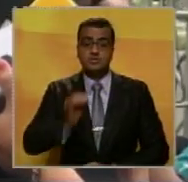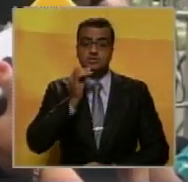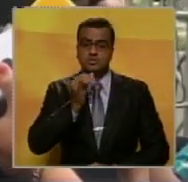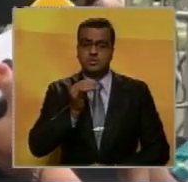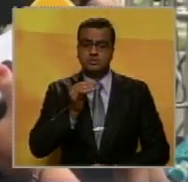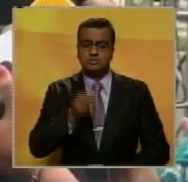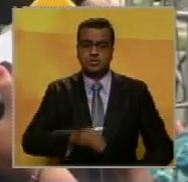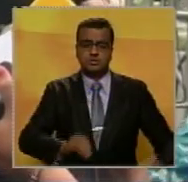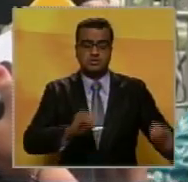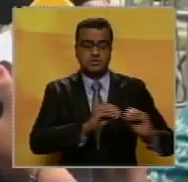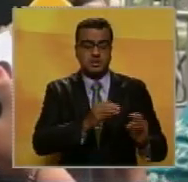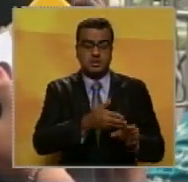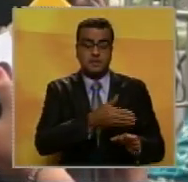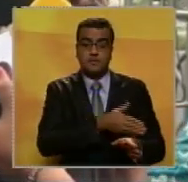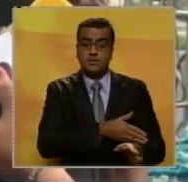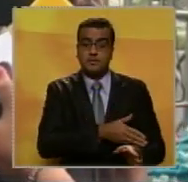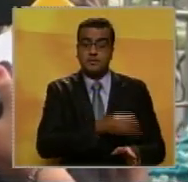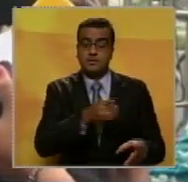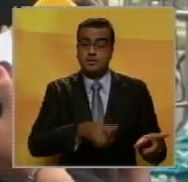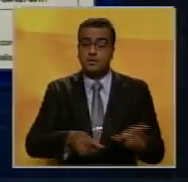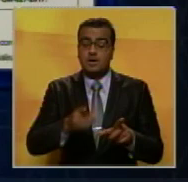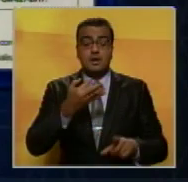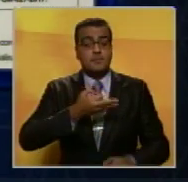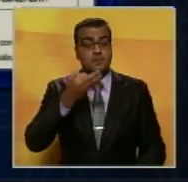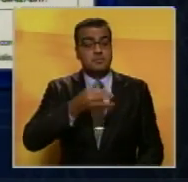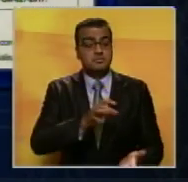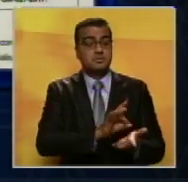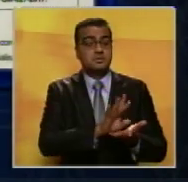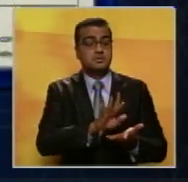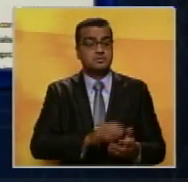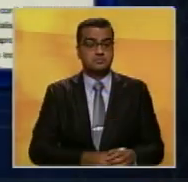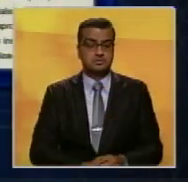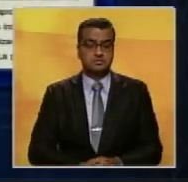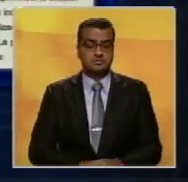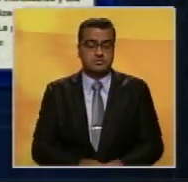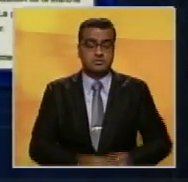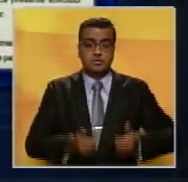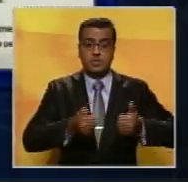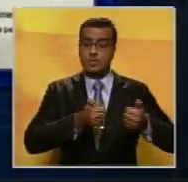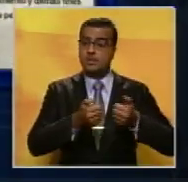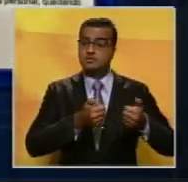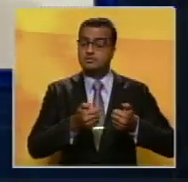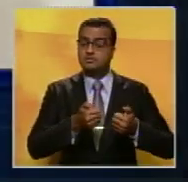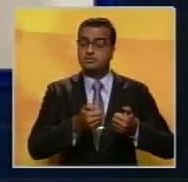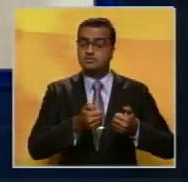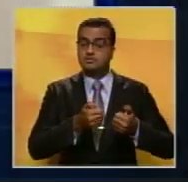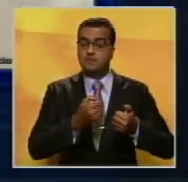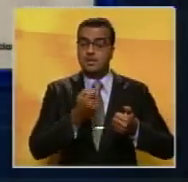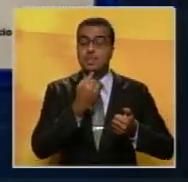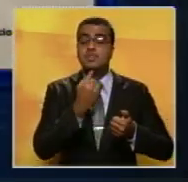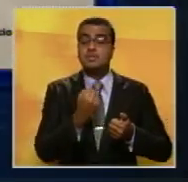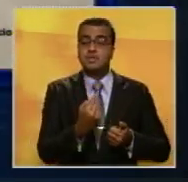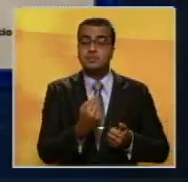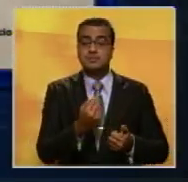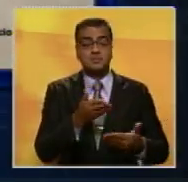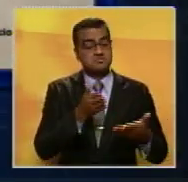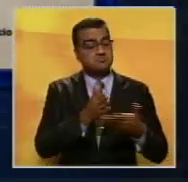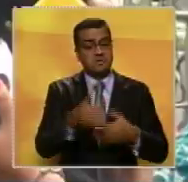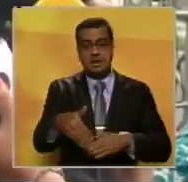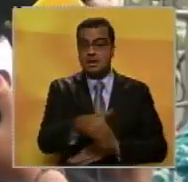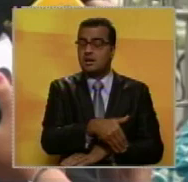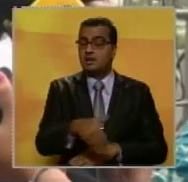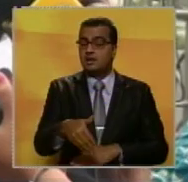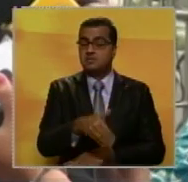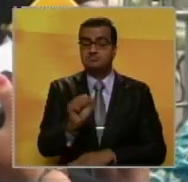coincide luego de que la Cámara Municipal aprobara su destitución. A través de su cuenta en Twitter, Ramos indicó que seguirá en la calle